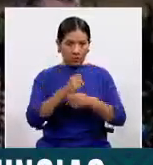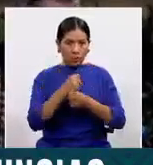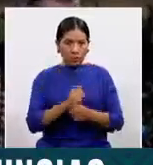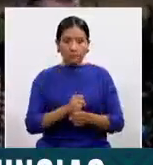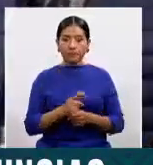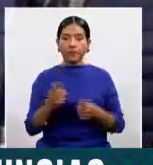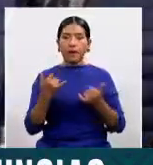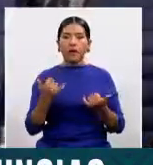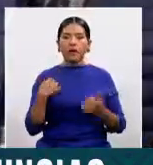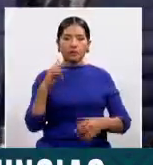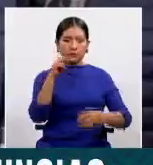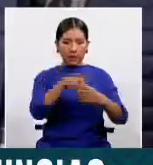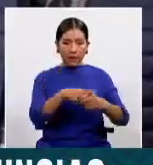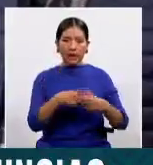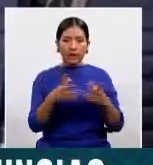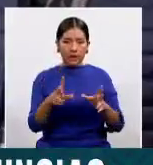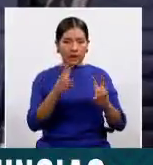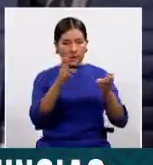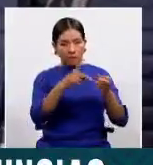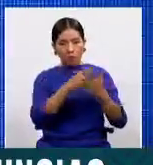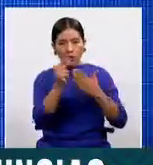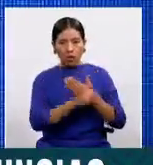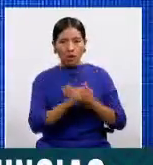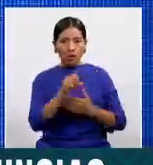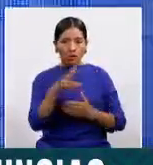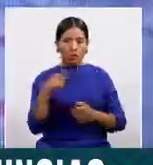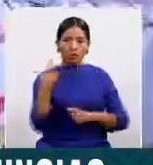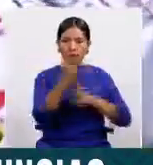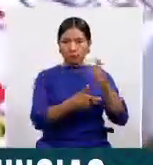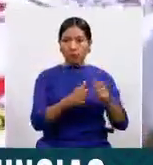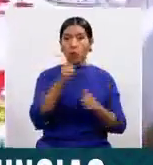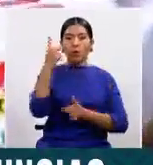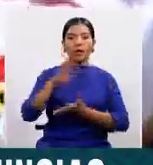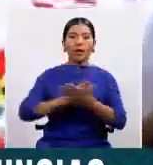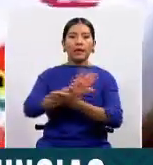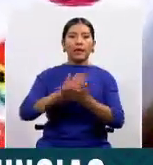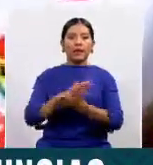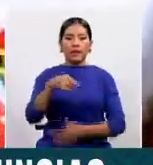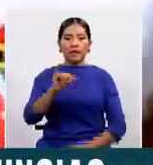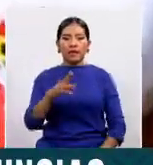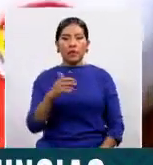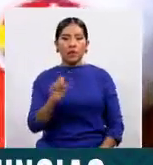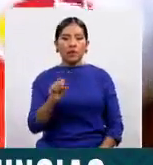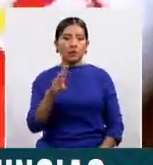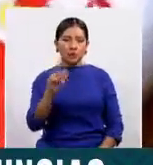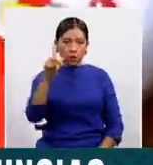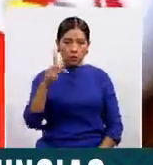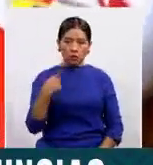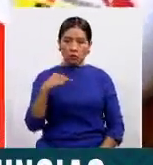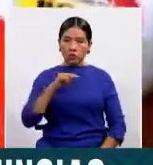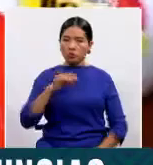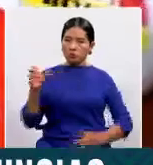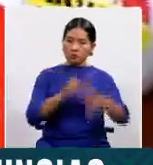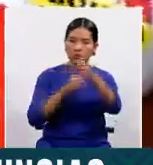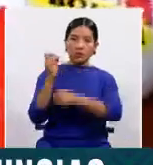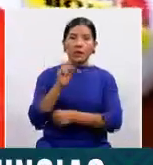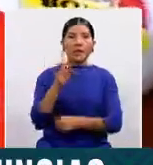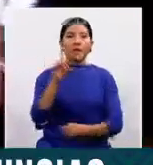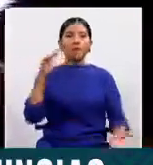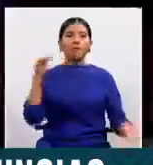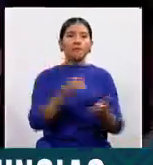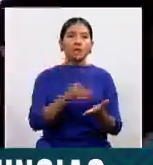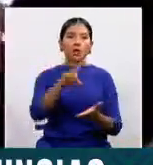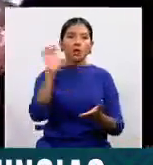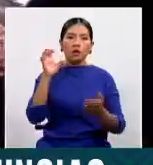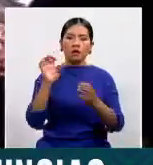parte de este gran programa que es el subsidio. Entonces, Crequinuasbol. Nosotros aglutinamos a 1.200 familias.